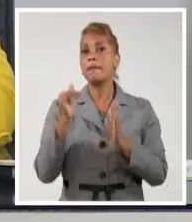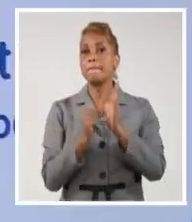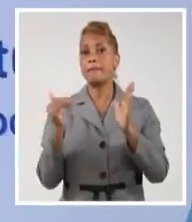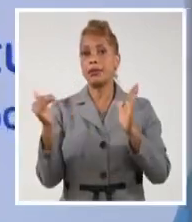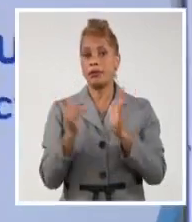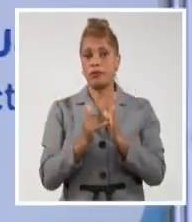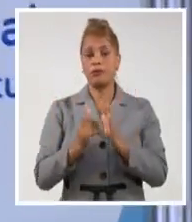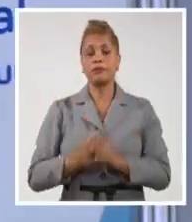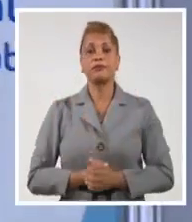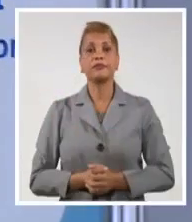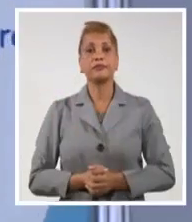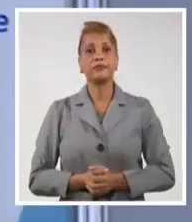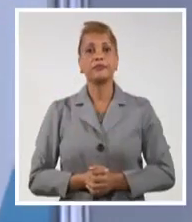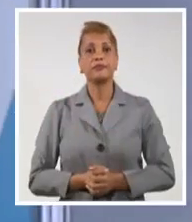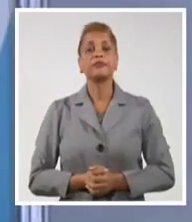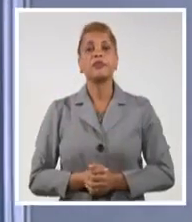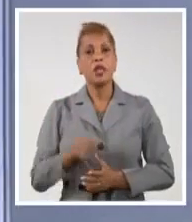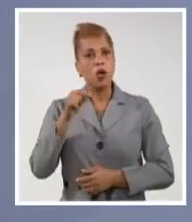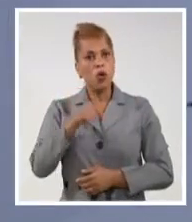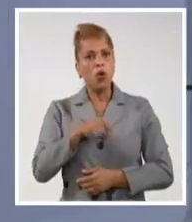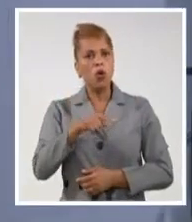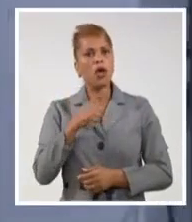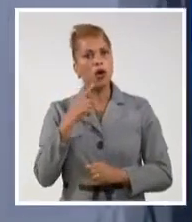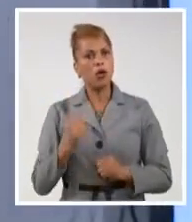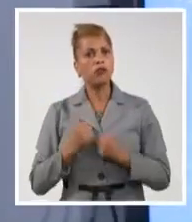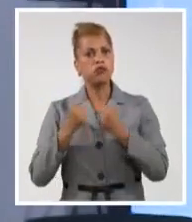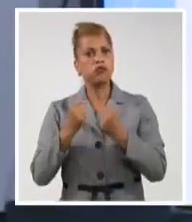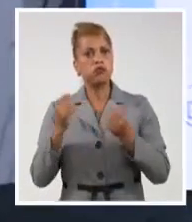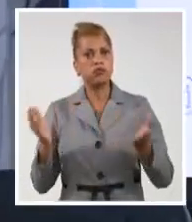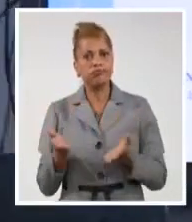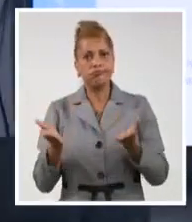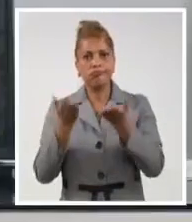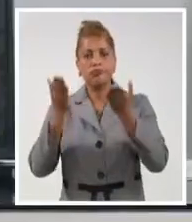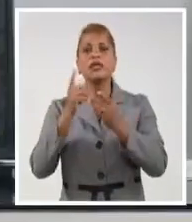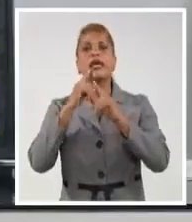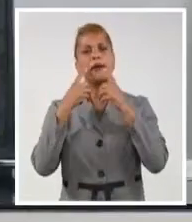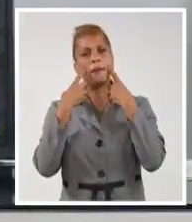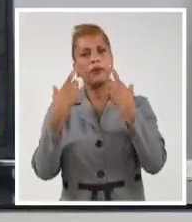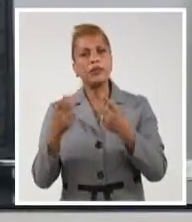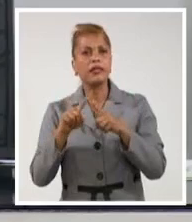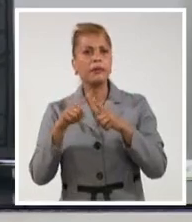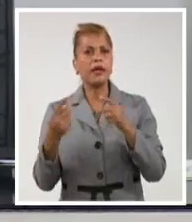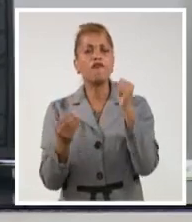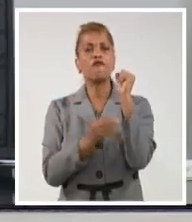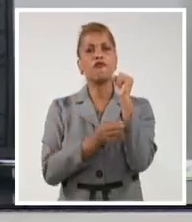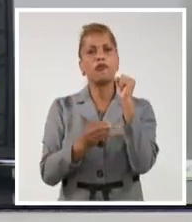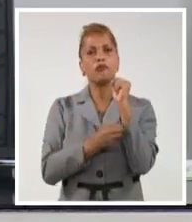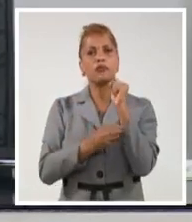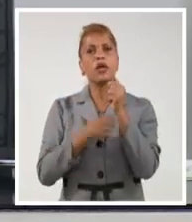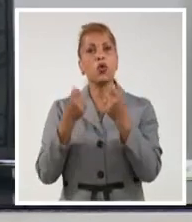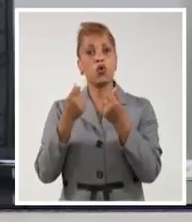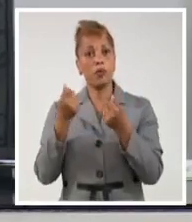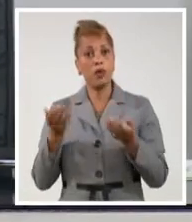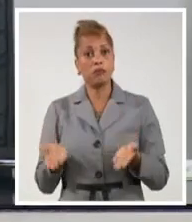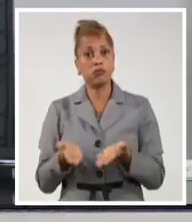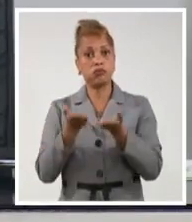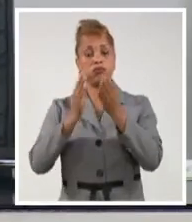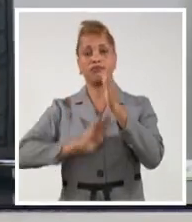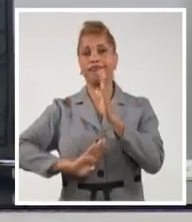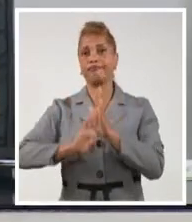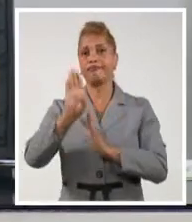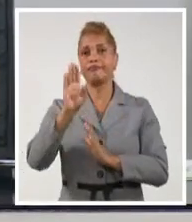gestión no estatal. Este sector hoy cobra fuerza en el país y son importantes para fortalecer nuestra economía. No